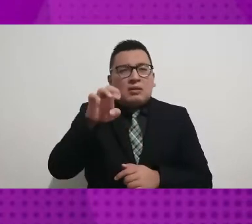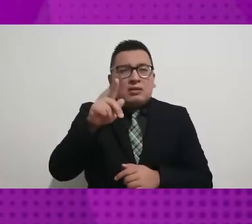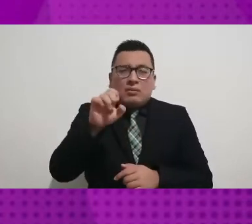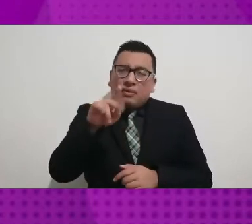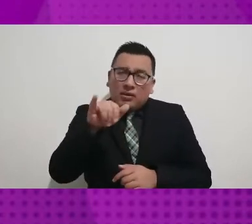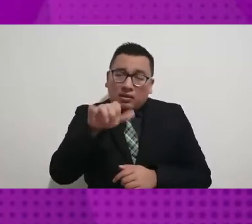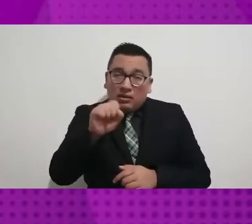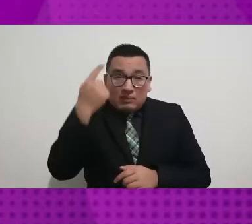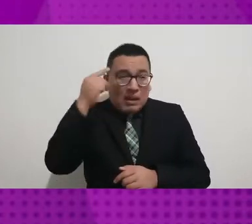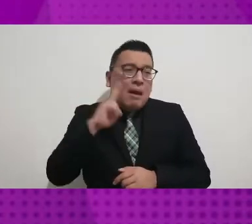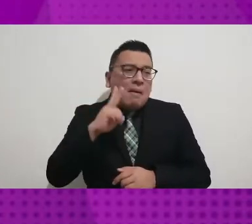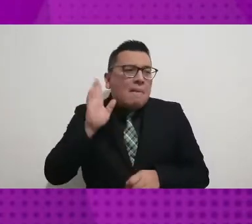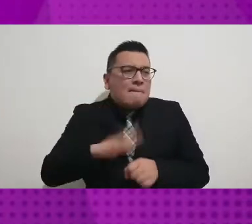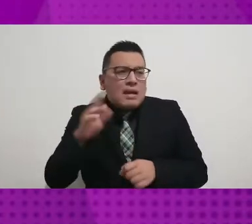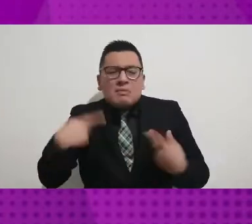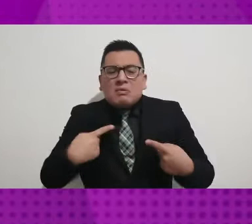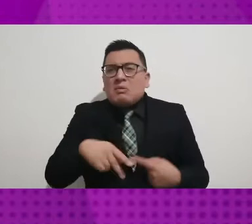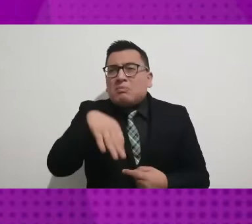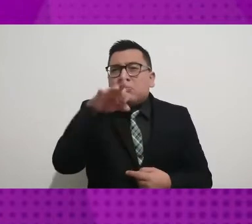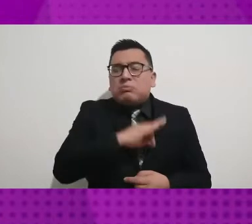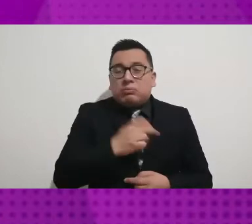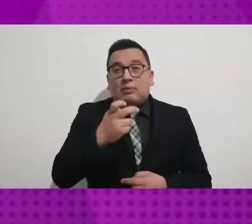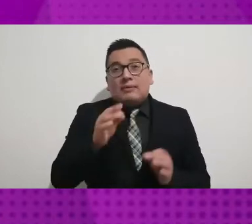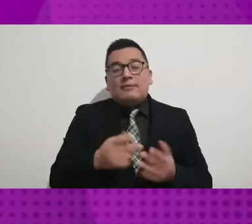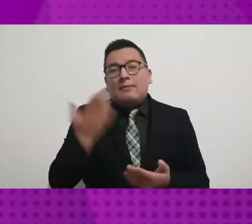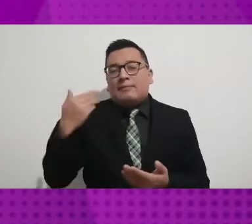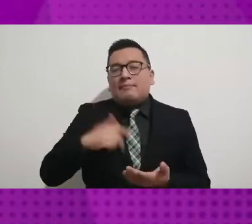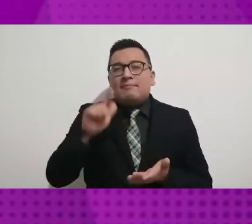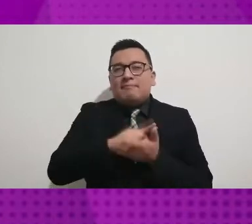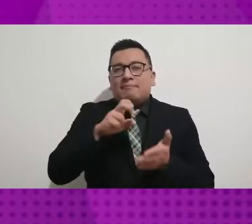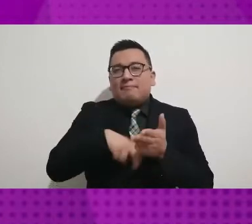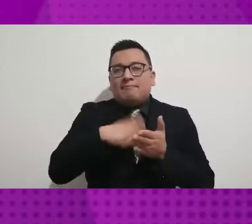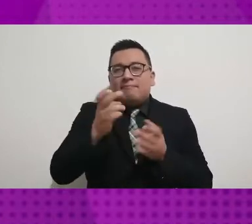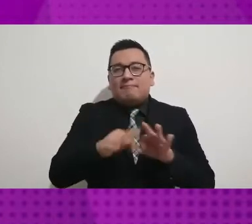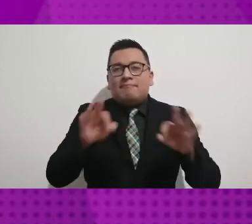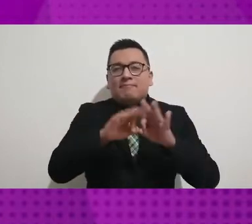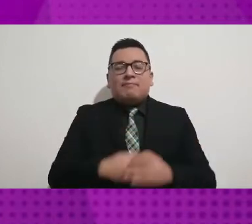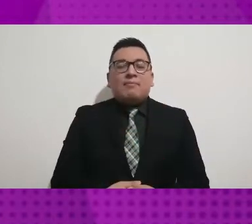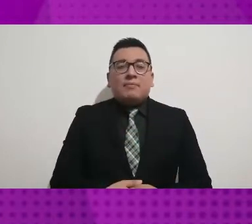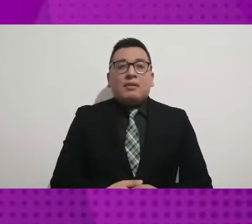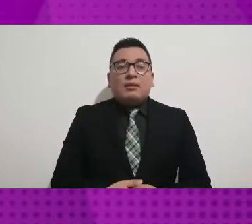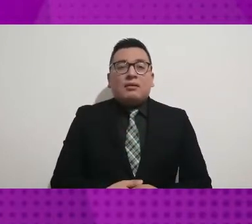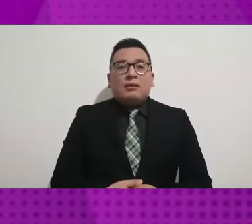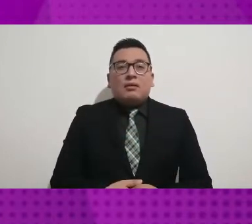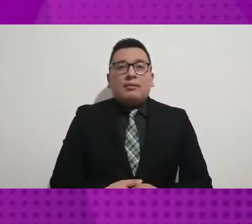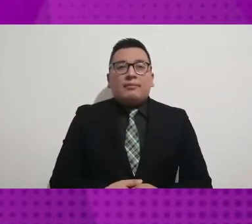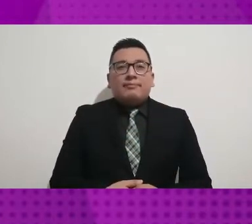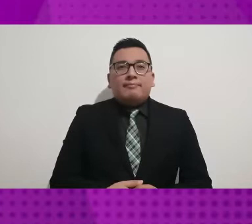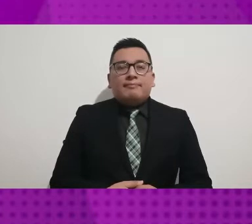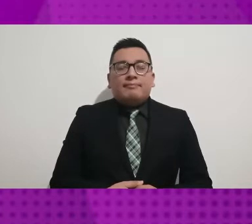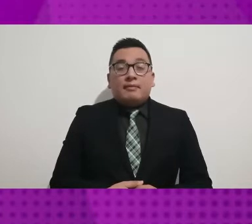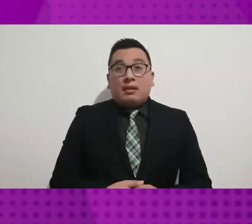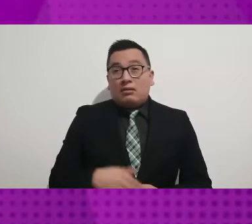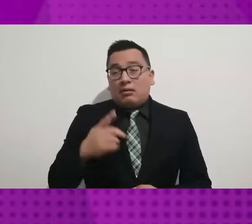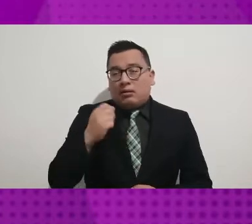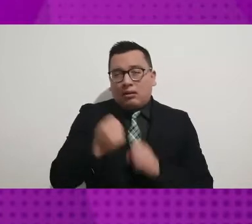independientes, de abrir el abanico de opciones, y en ese sentido se vuelve importante esta reforma. Después de la reforma y de su previsión